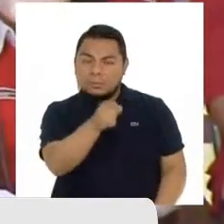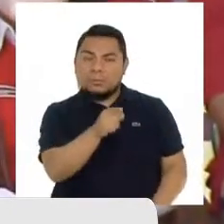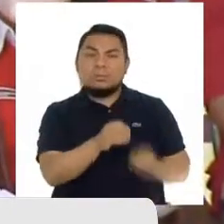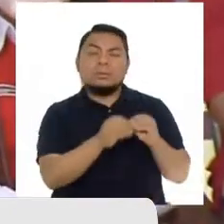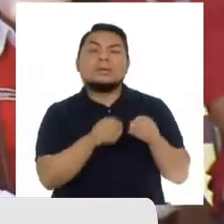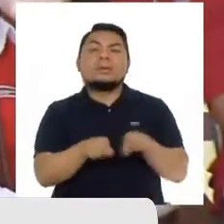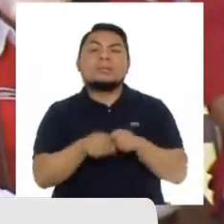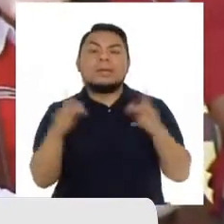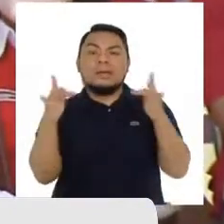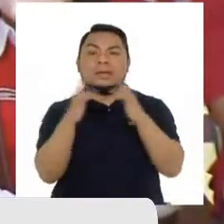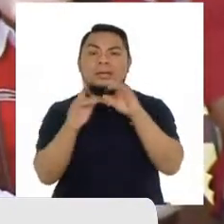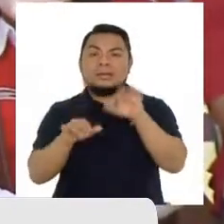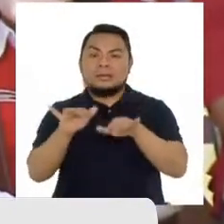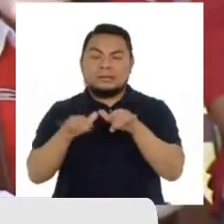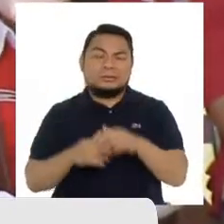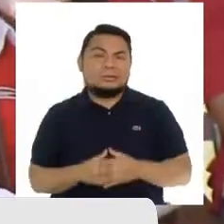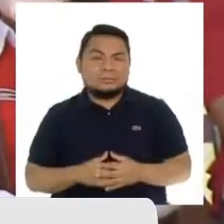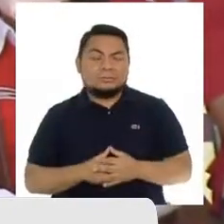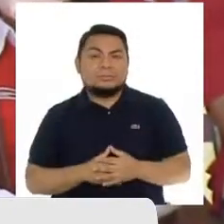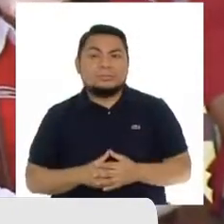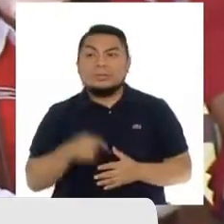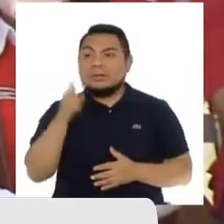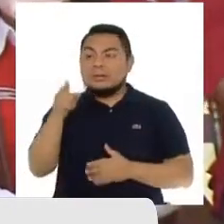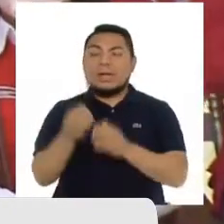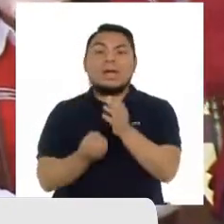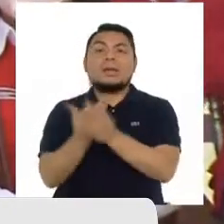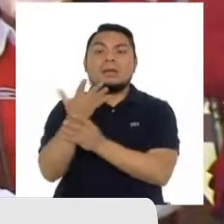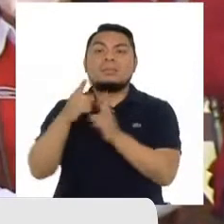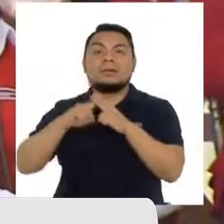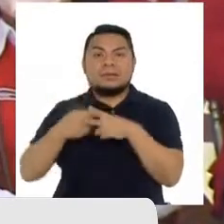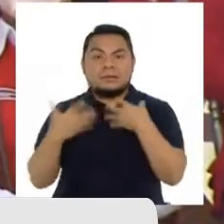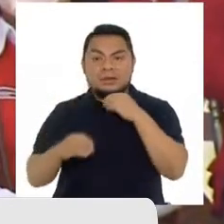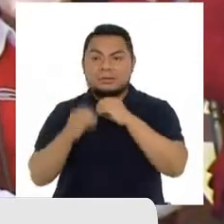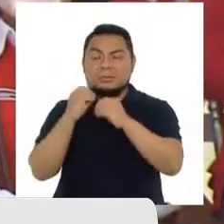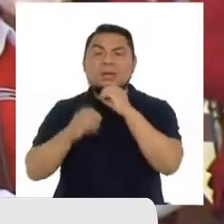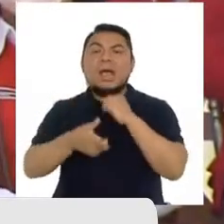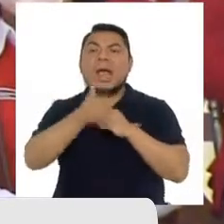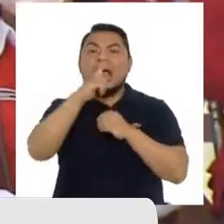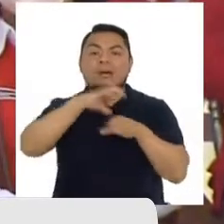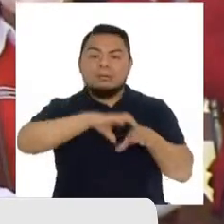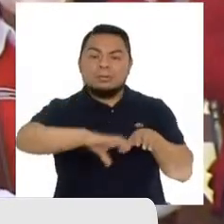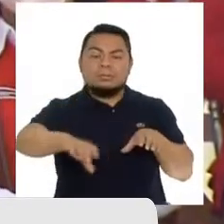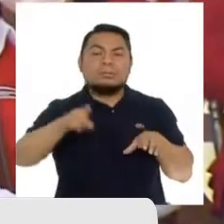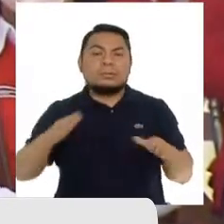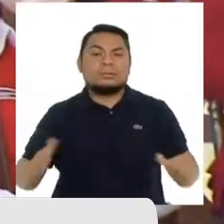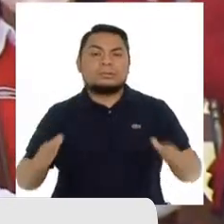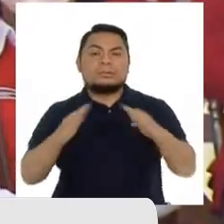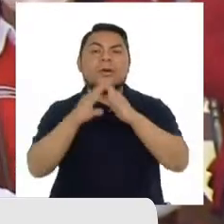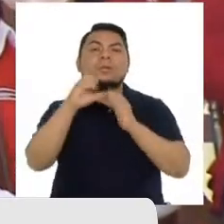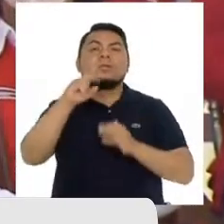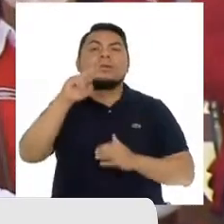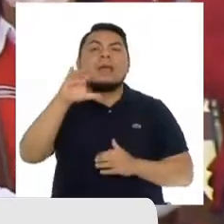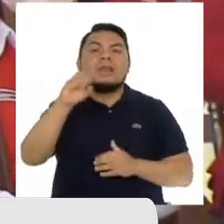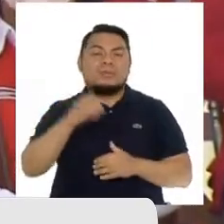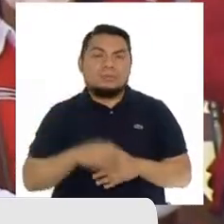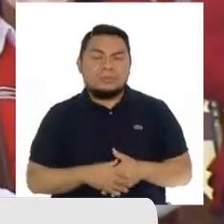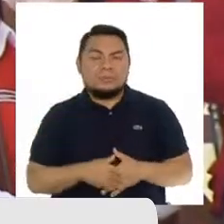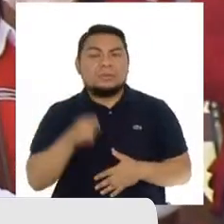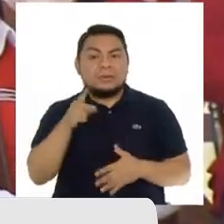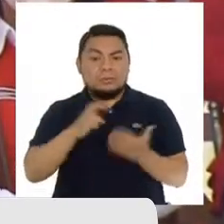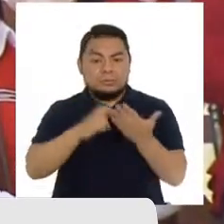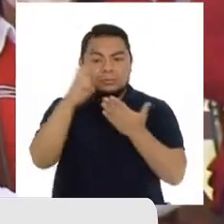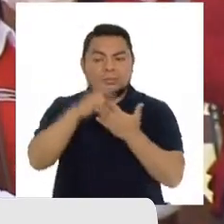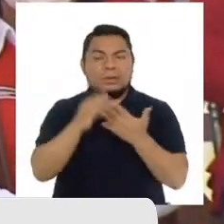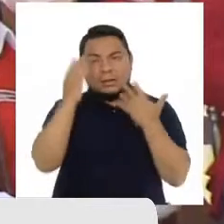internet en arequipa se iniciaron las obras de agua y saneamiento de cerro colorado un proyecto